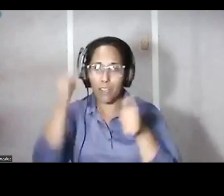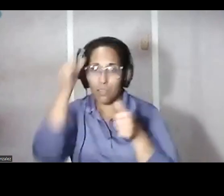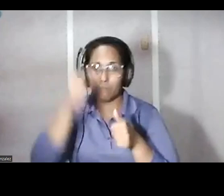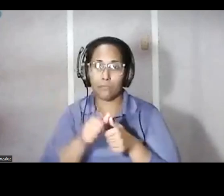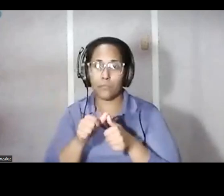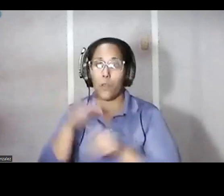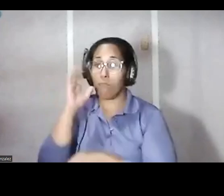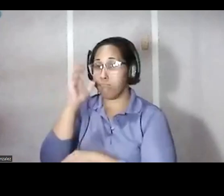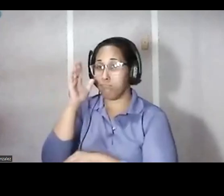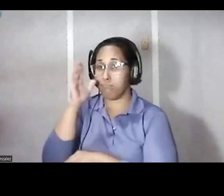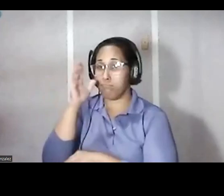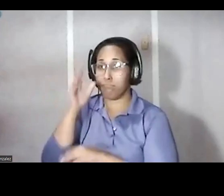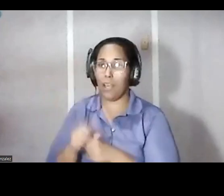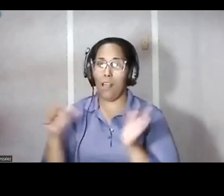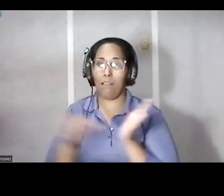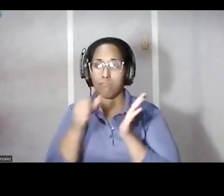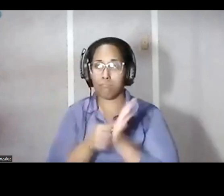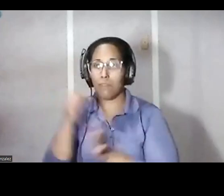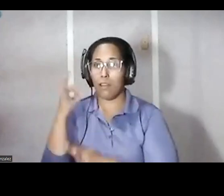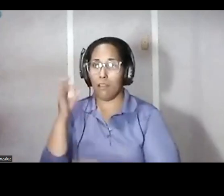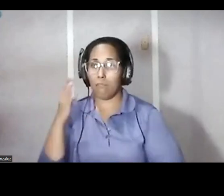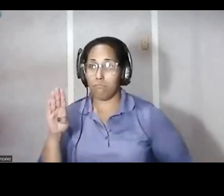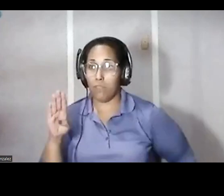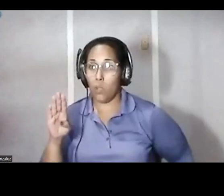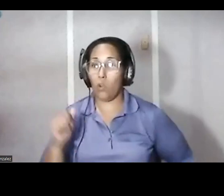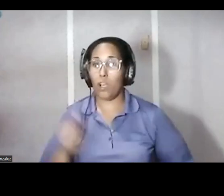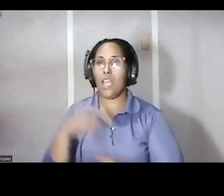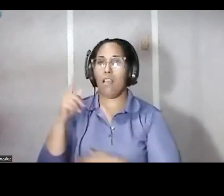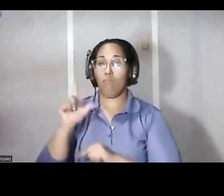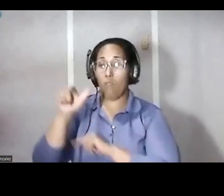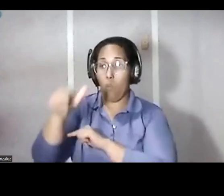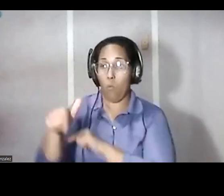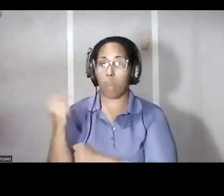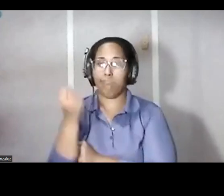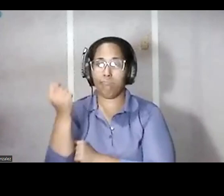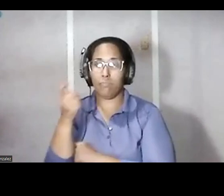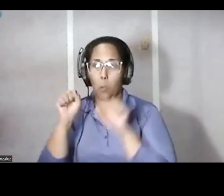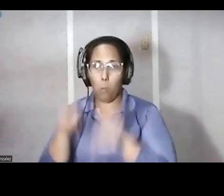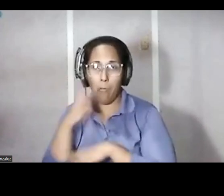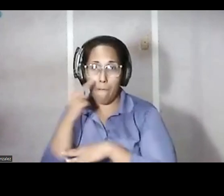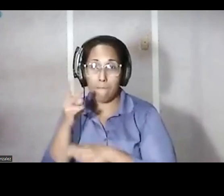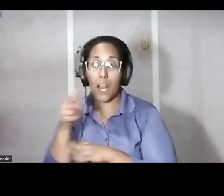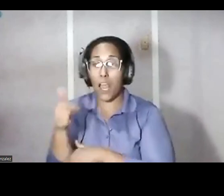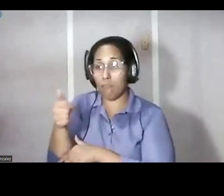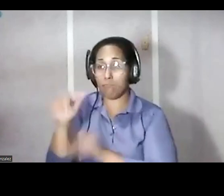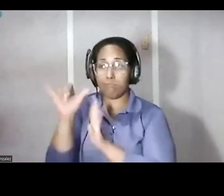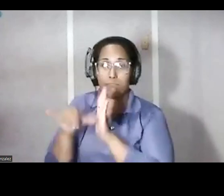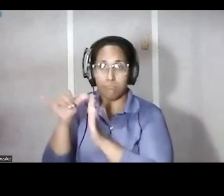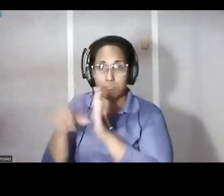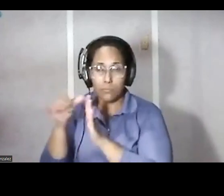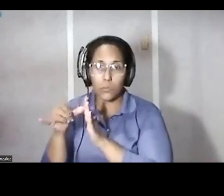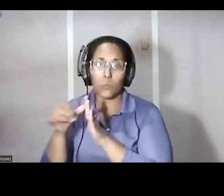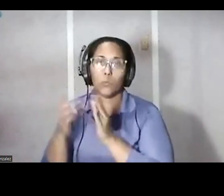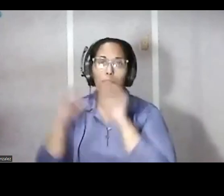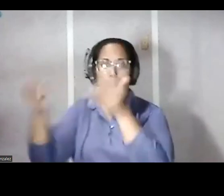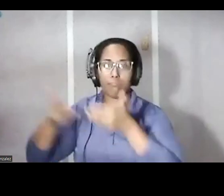charla permanece en nuestra página de Facebook y que a partir del martes la puede ver en nuestro canal de YouTube. Así que les